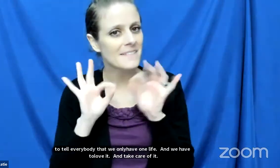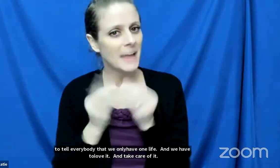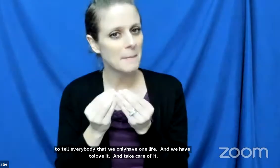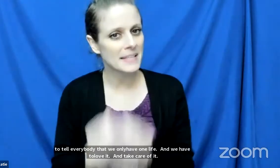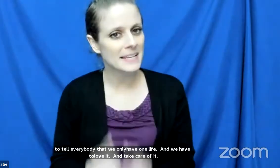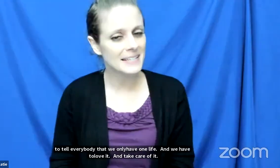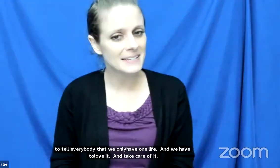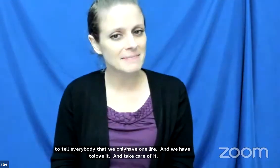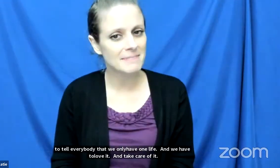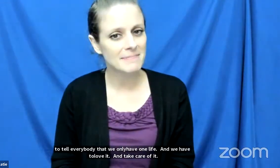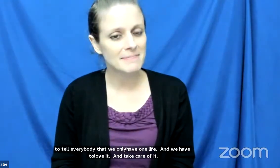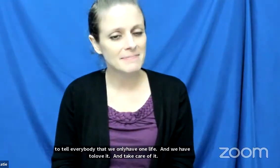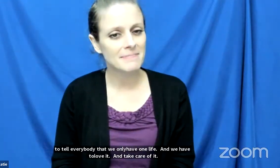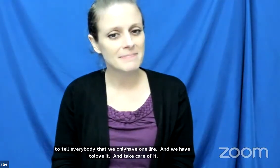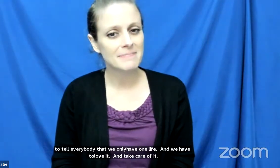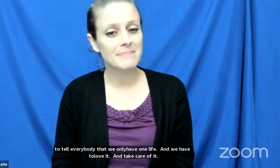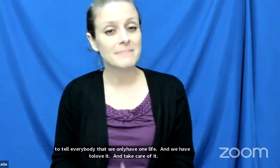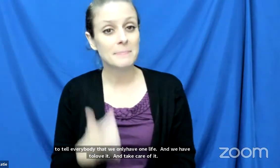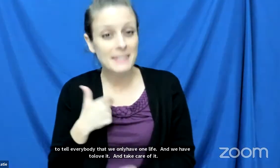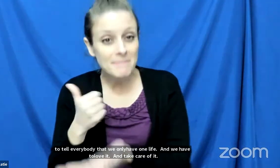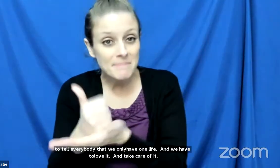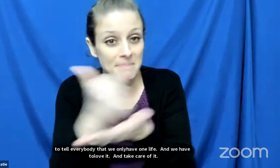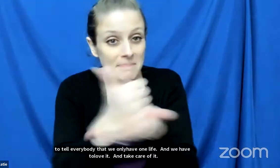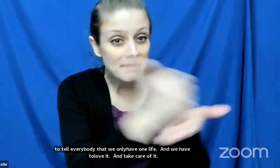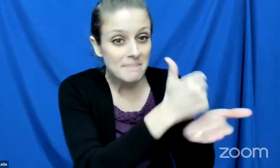sigo en comunicación con 2 o 3 personas,